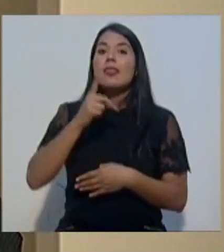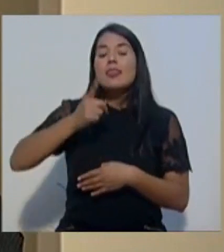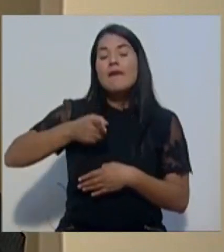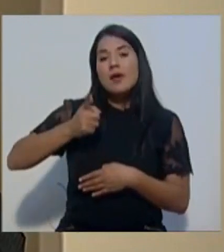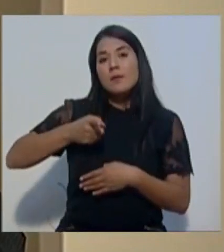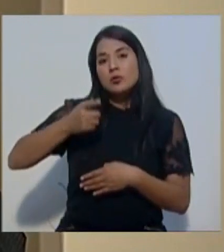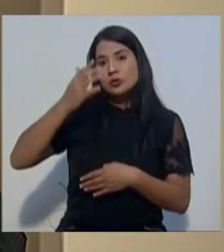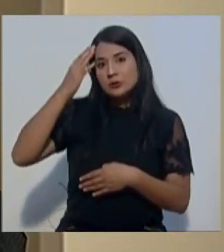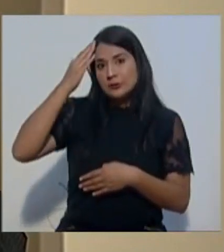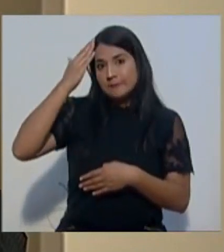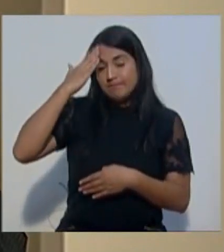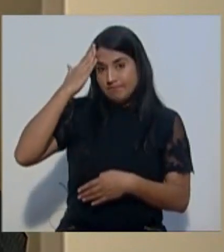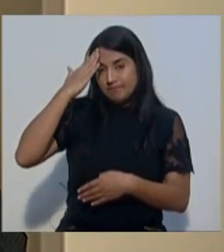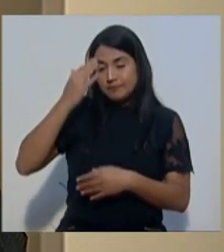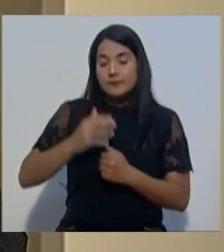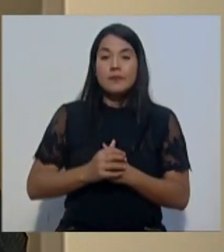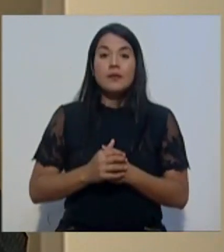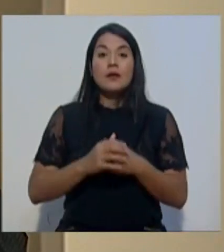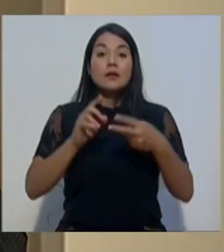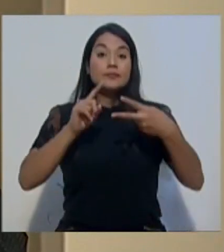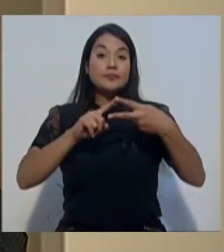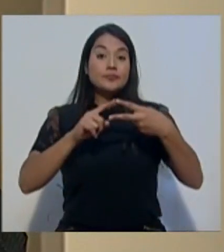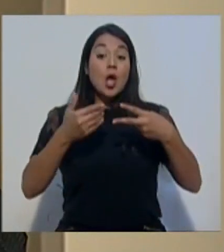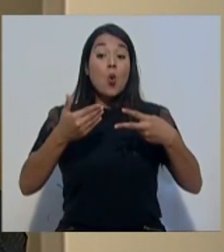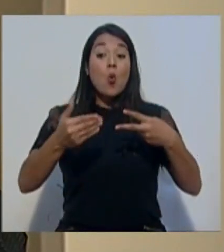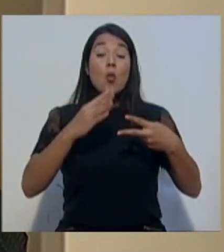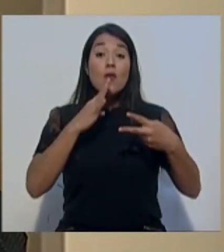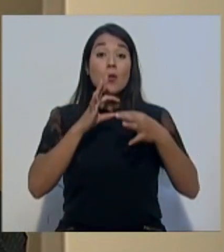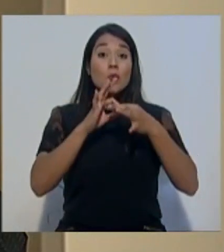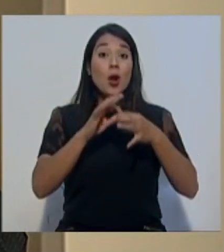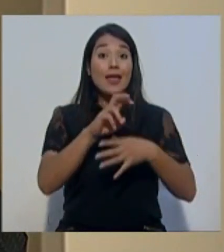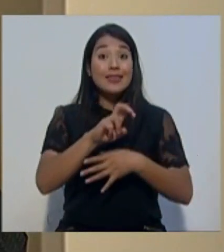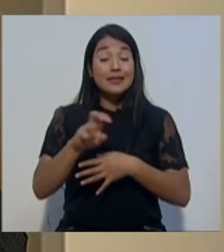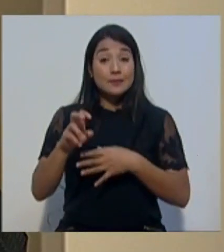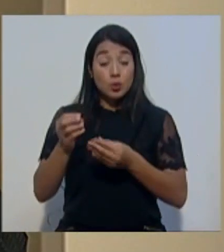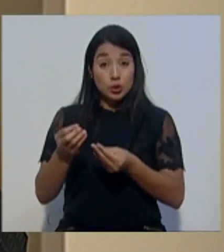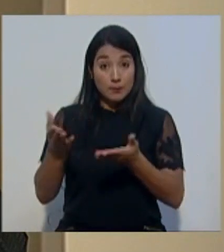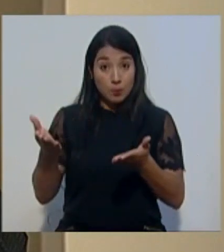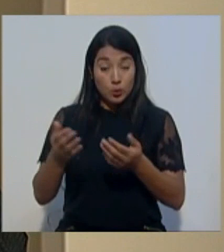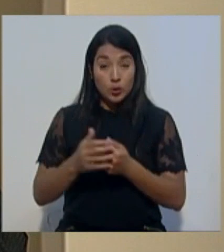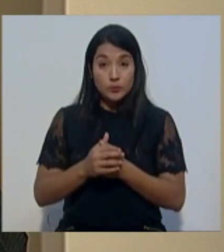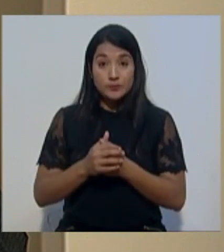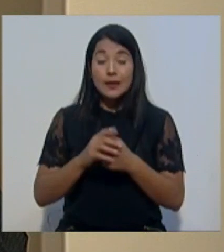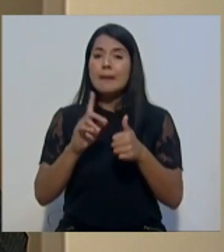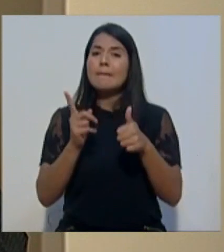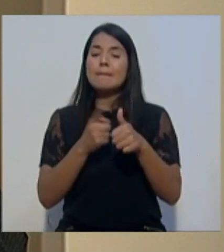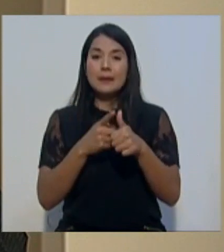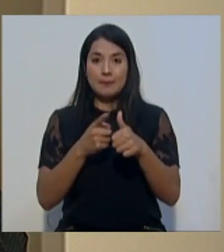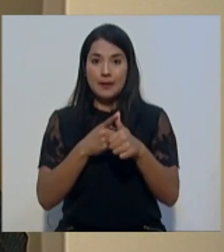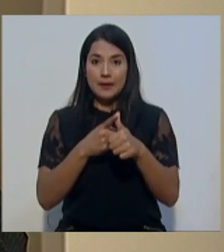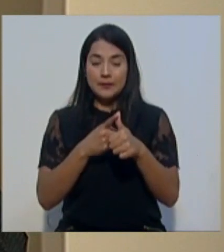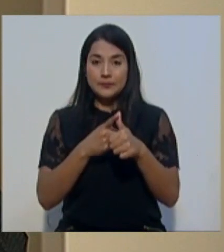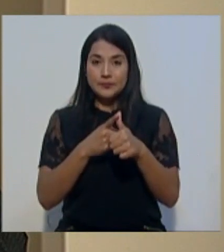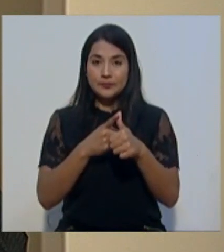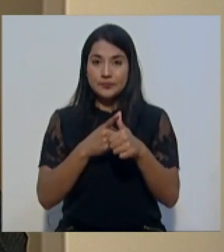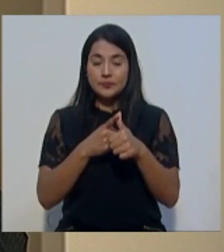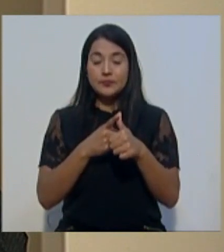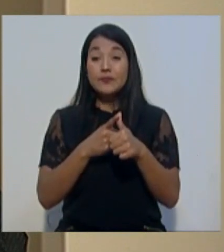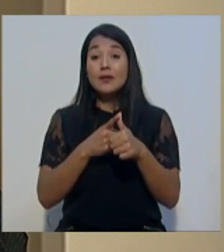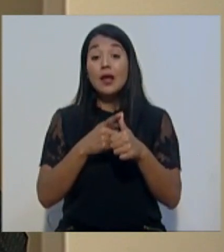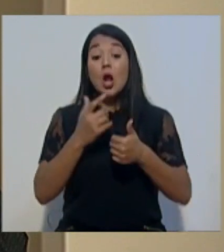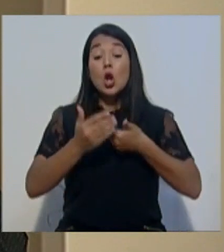en cuenta cuando hablamos del transporte público. La primera de ellas es que